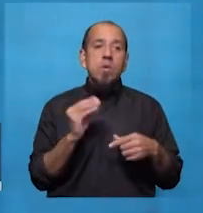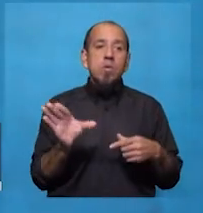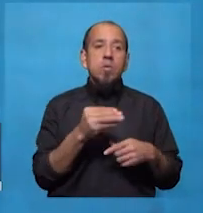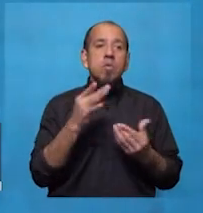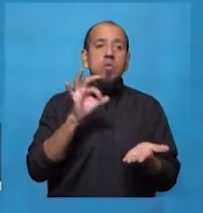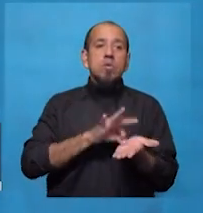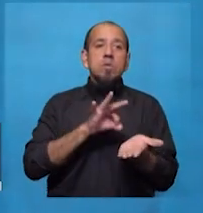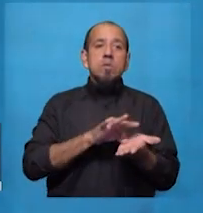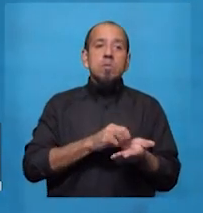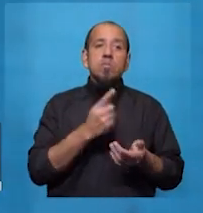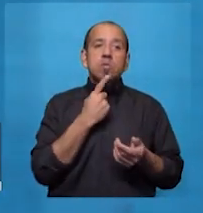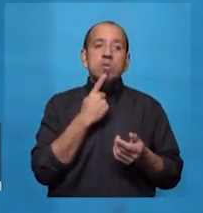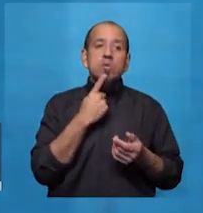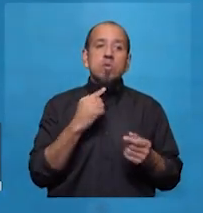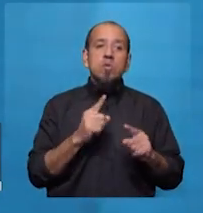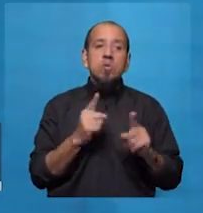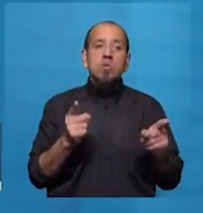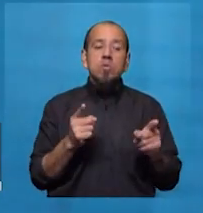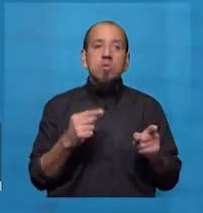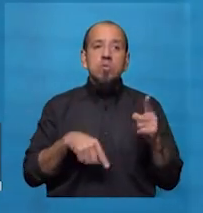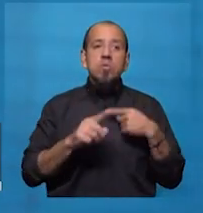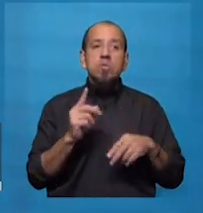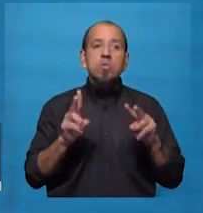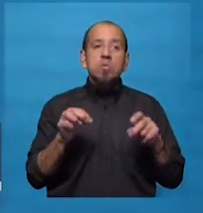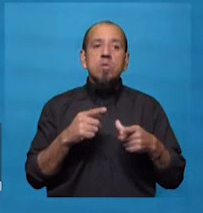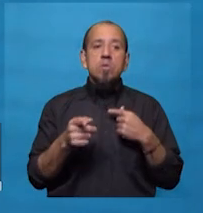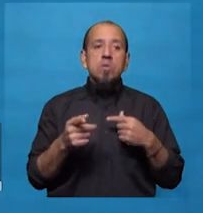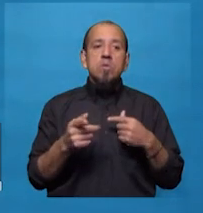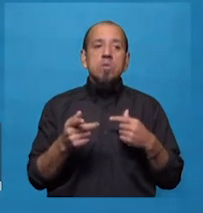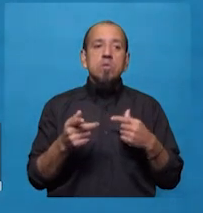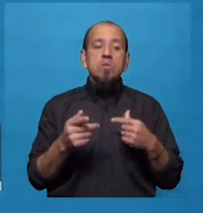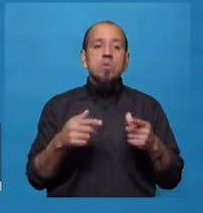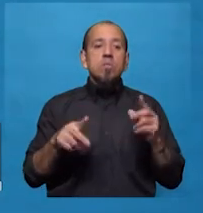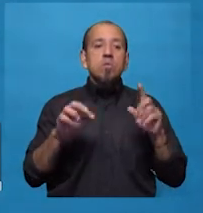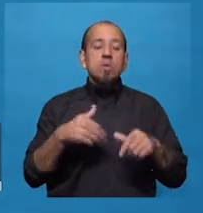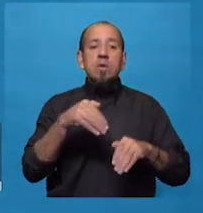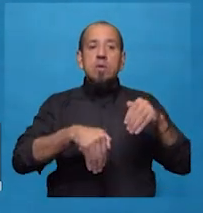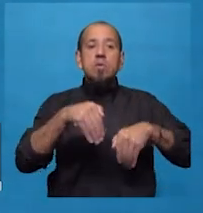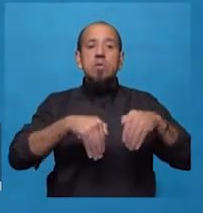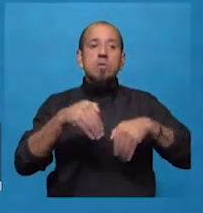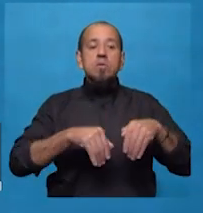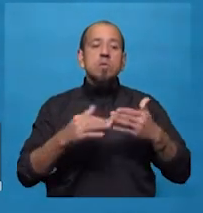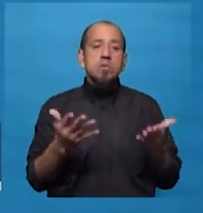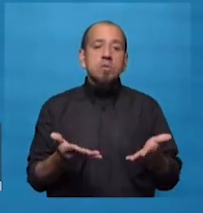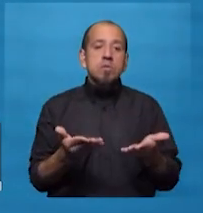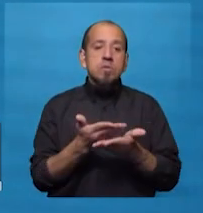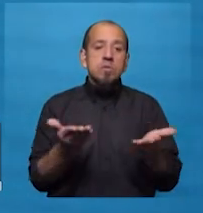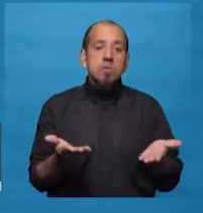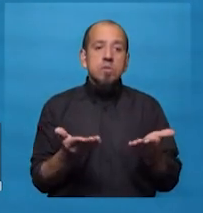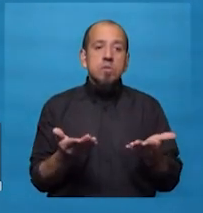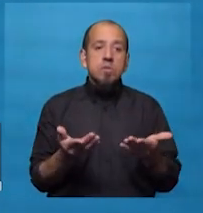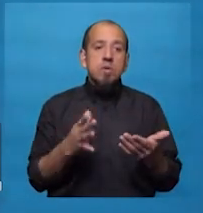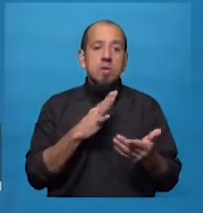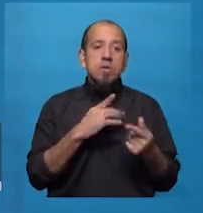el sistema político deje de usar las estadísticas como botín electoral o como botín político y se le deposita un organismo que se está